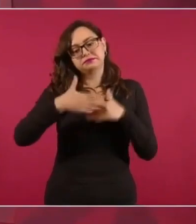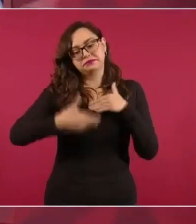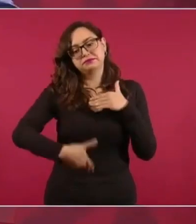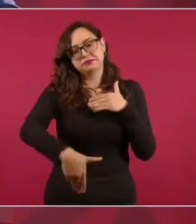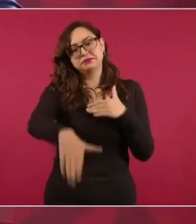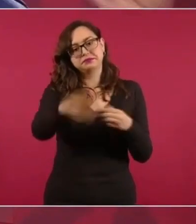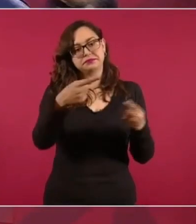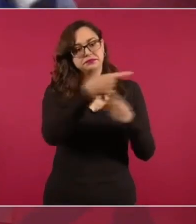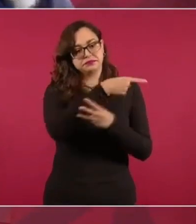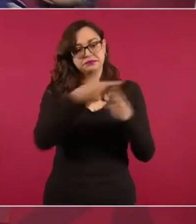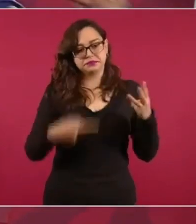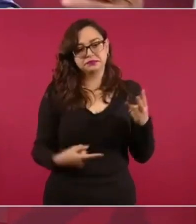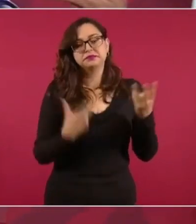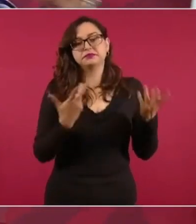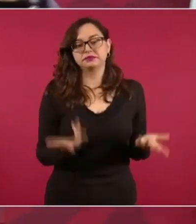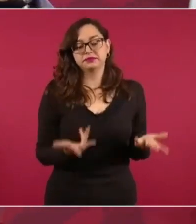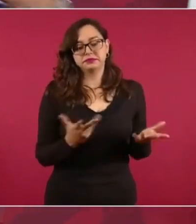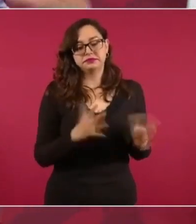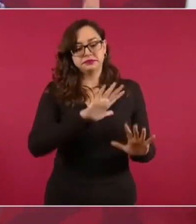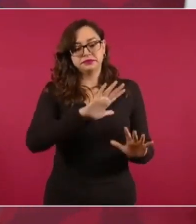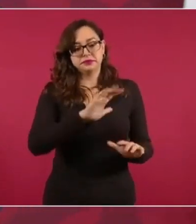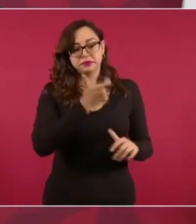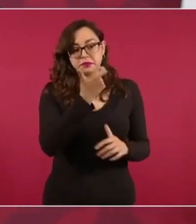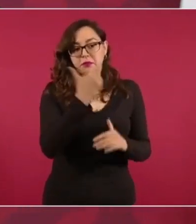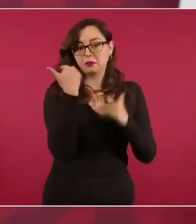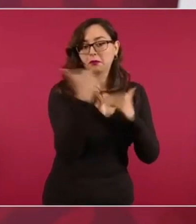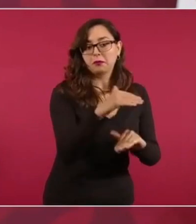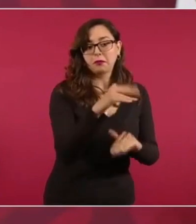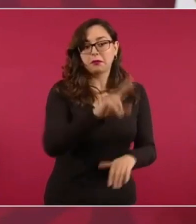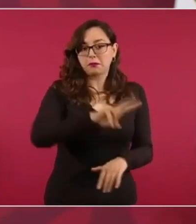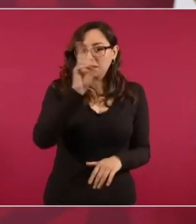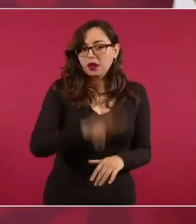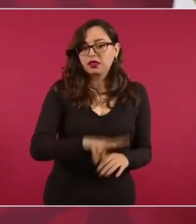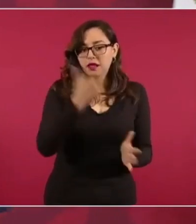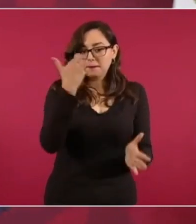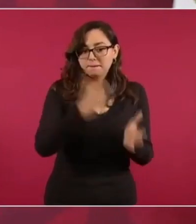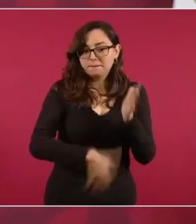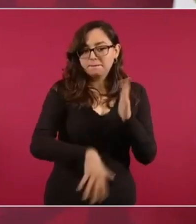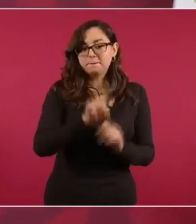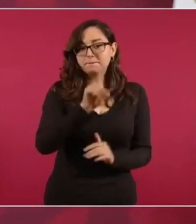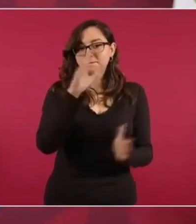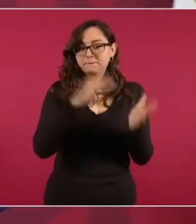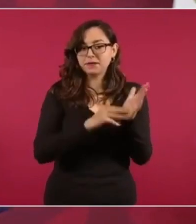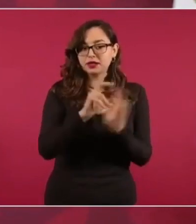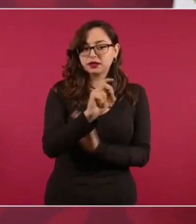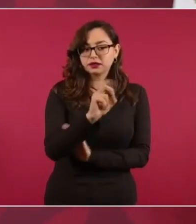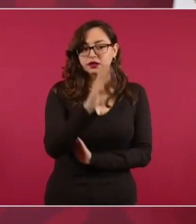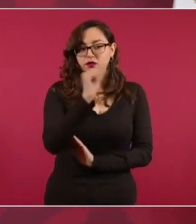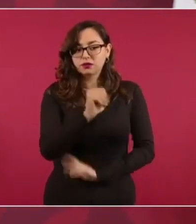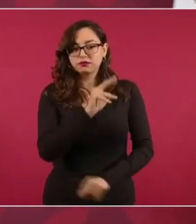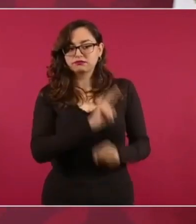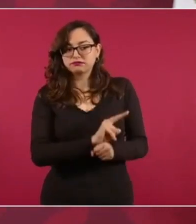si la canasta se mantiene en los 1,030.